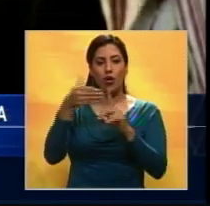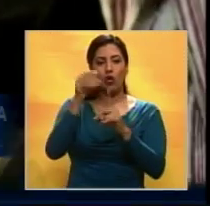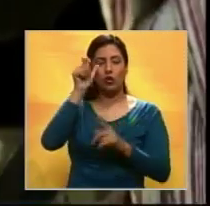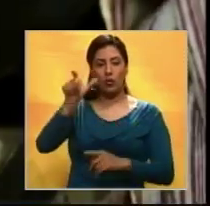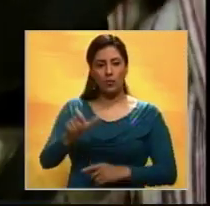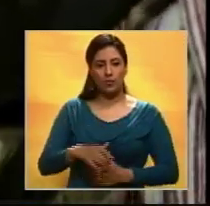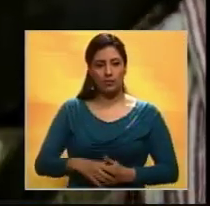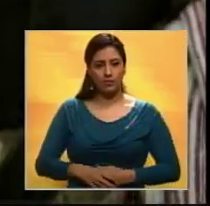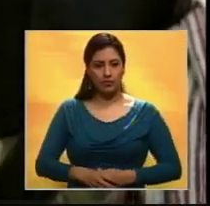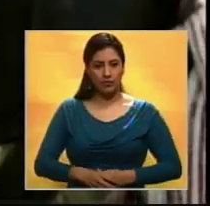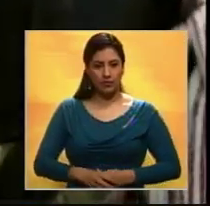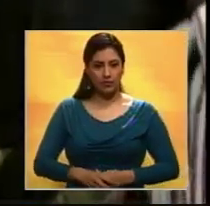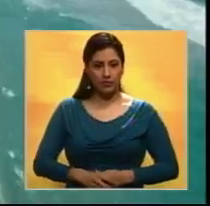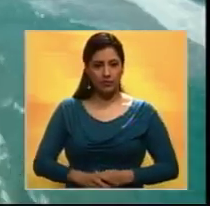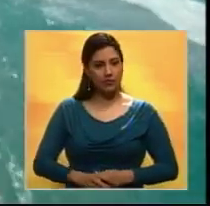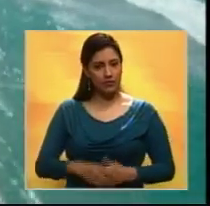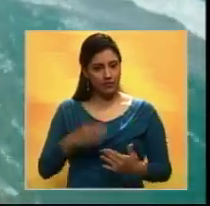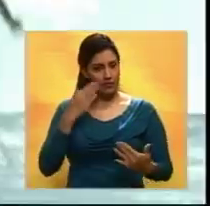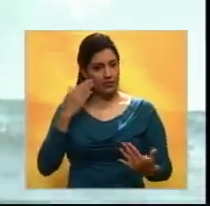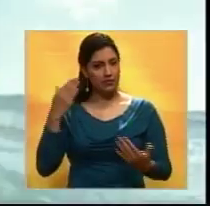Jack.